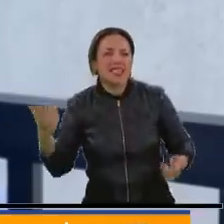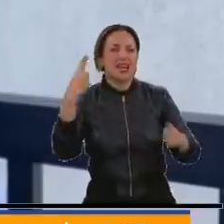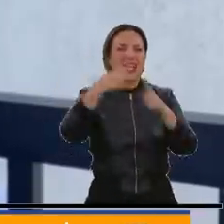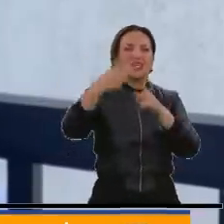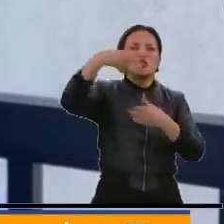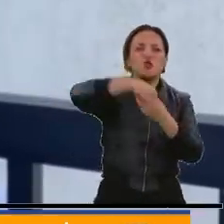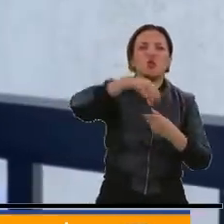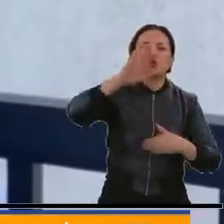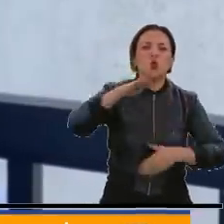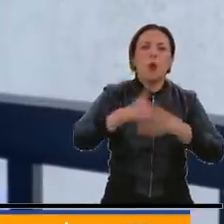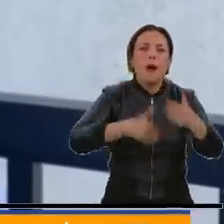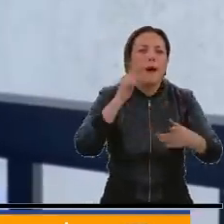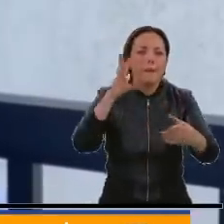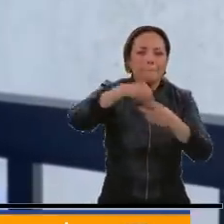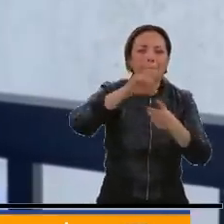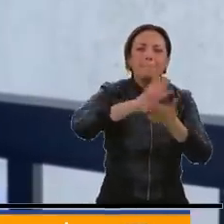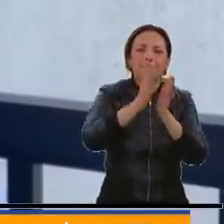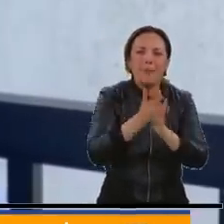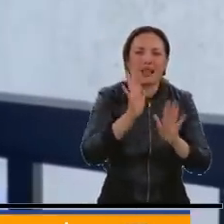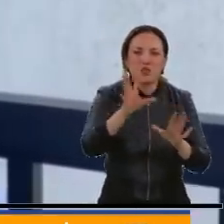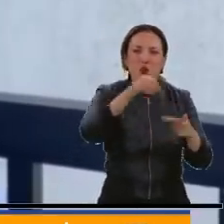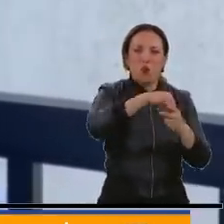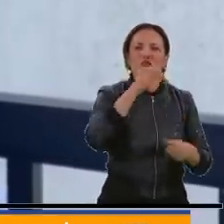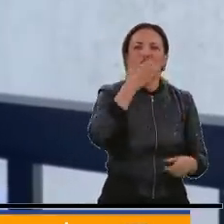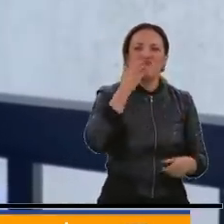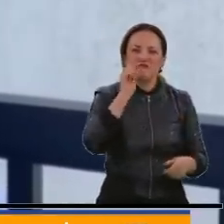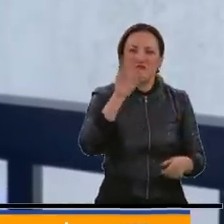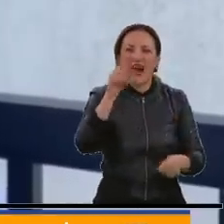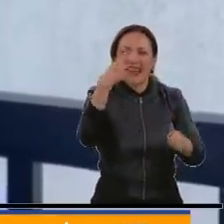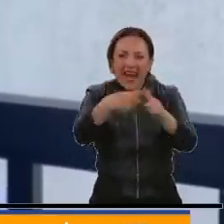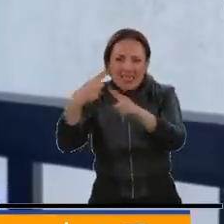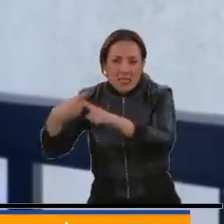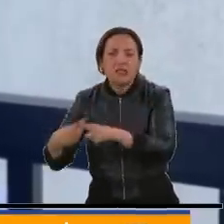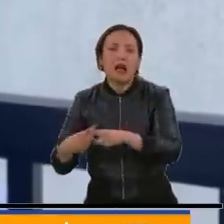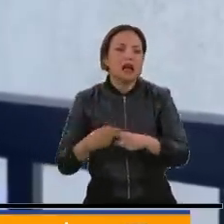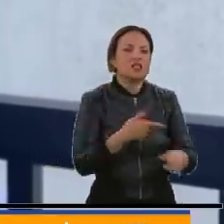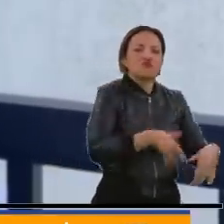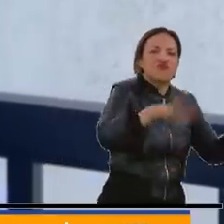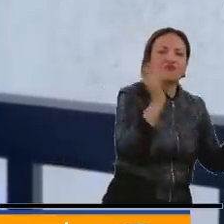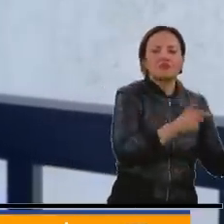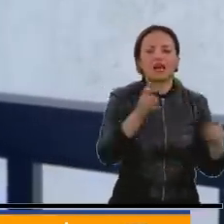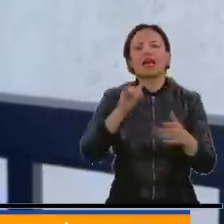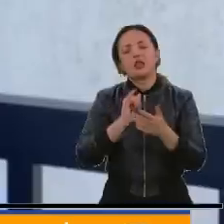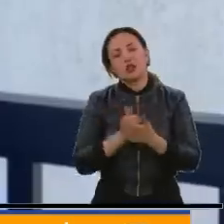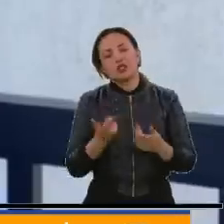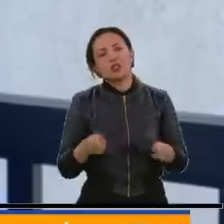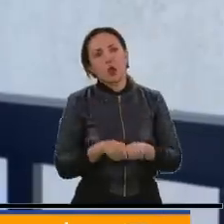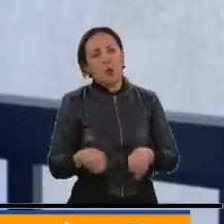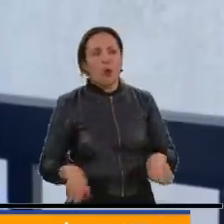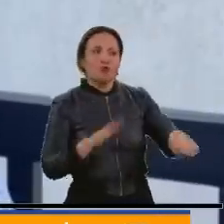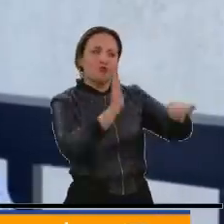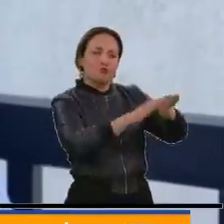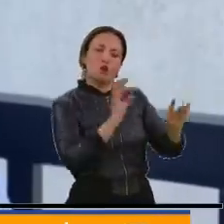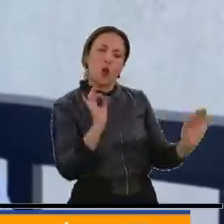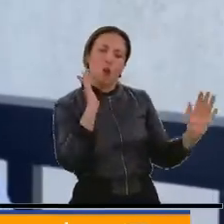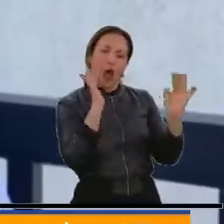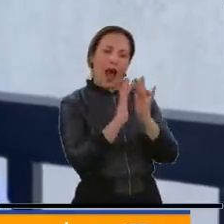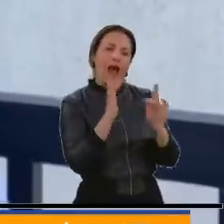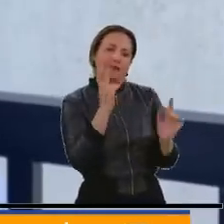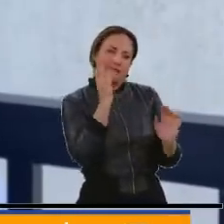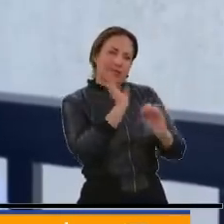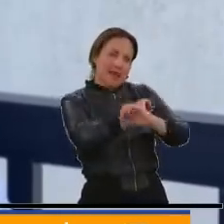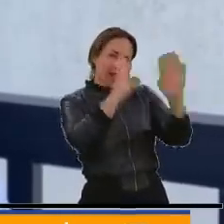del proceso de paz con las FARC. De manera que sí es un llamado sensato del gobierno. Y de manera que